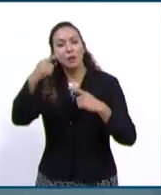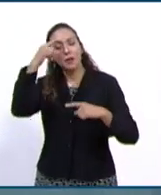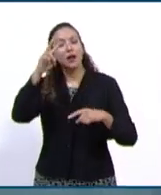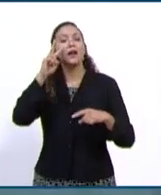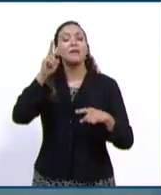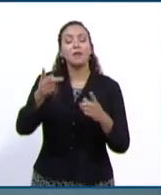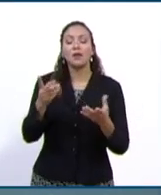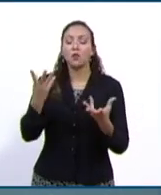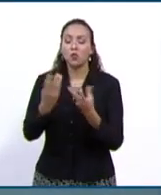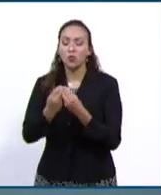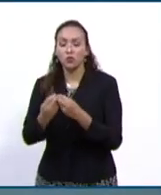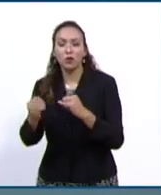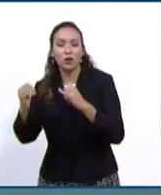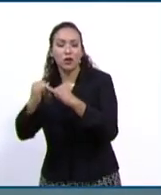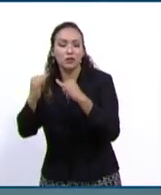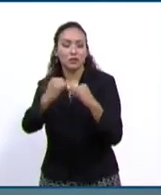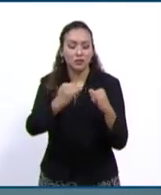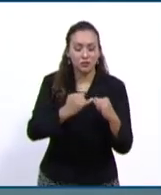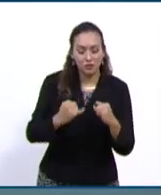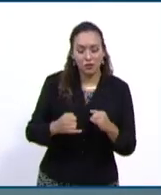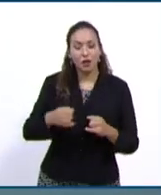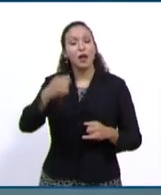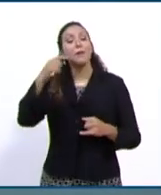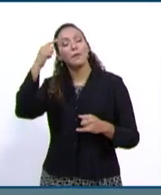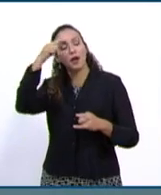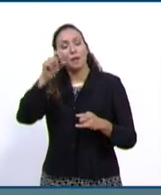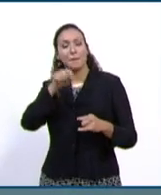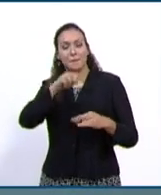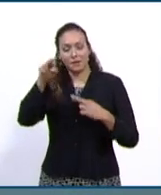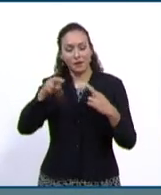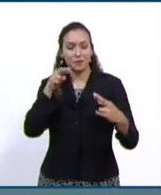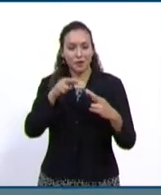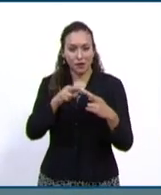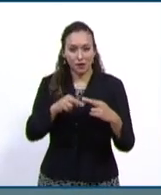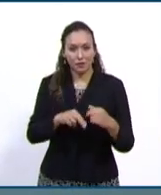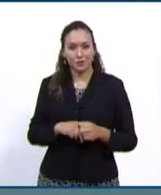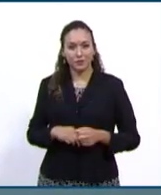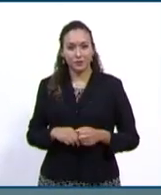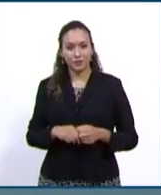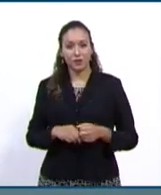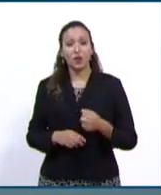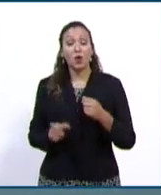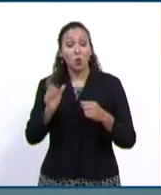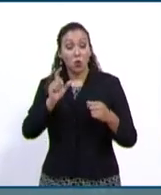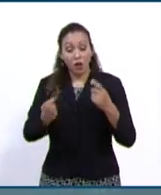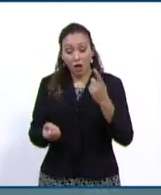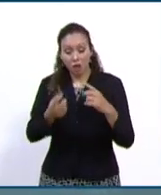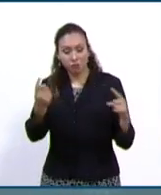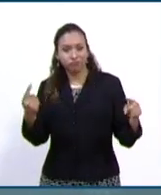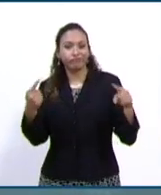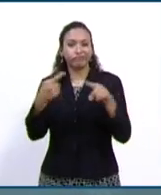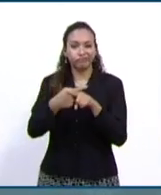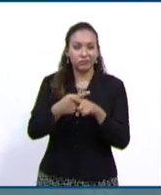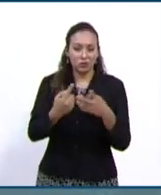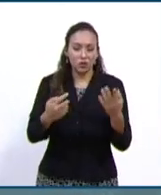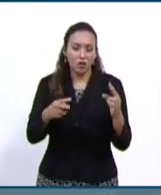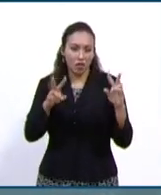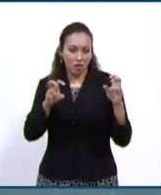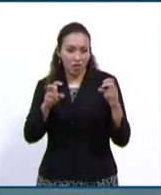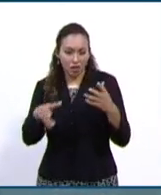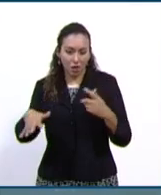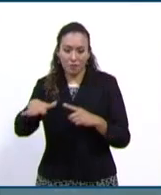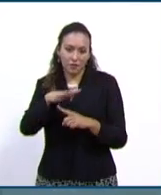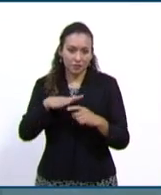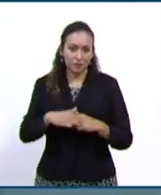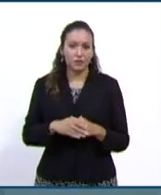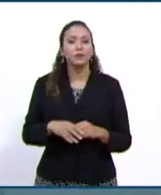tribunales colegiados de circuito que pertenezcan a la misma región, tratándose de contradicciones de criterios en materia común, sustentadas